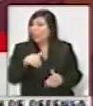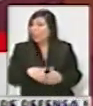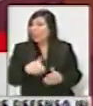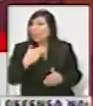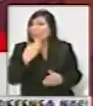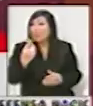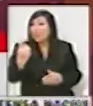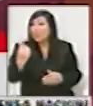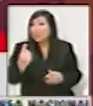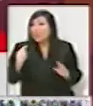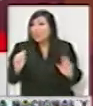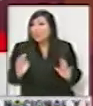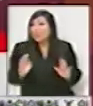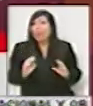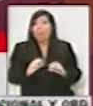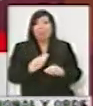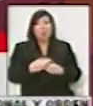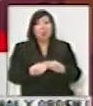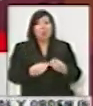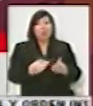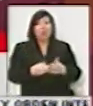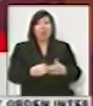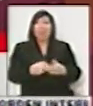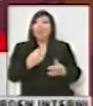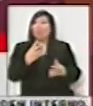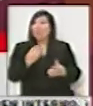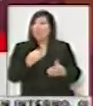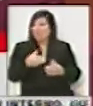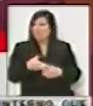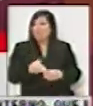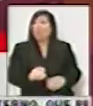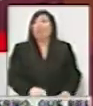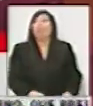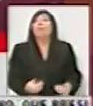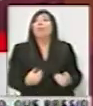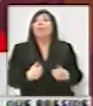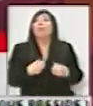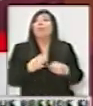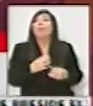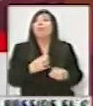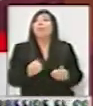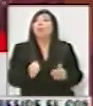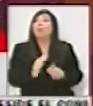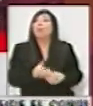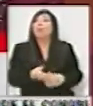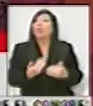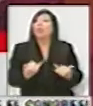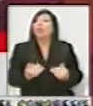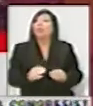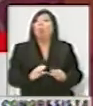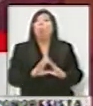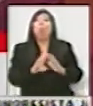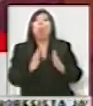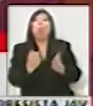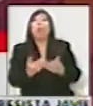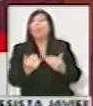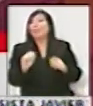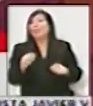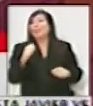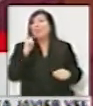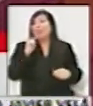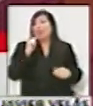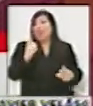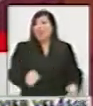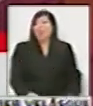quienes eventualmente desde el mundo del activismo, la ciudadanía quieren participar, tengan que sí o sí entrar a esos cascarones que hoy existen,